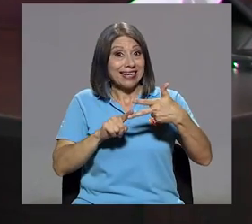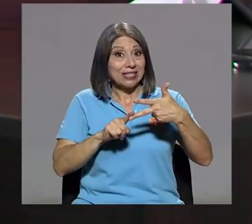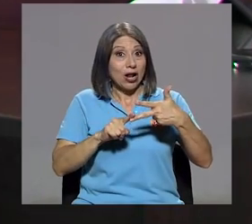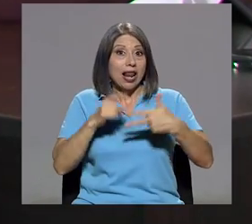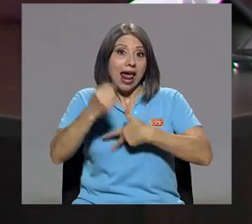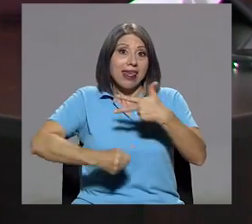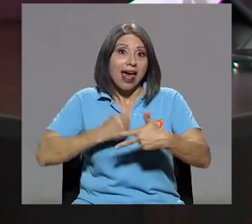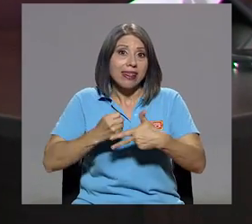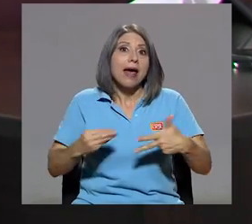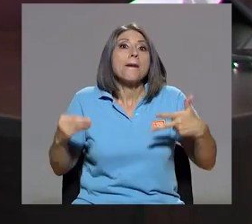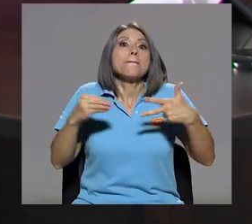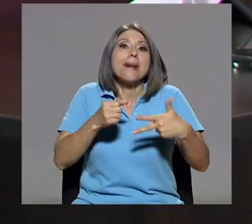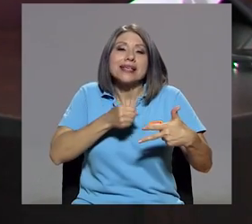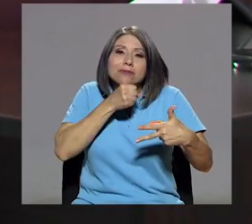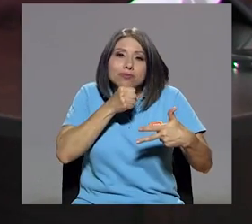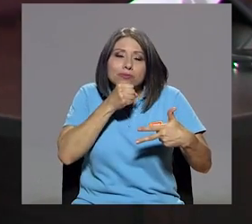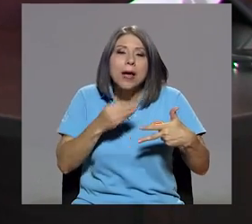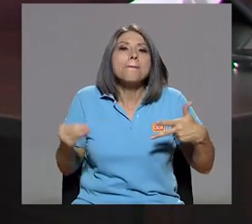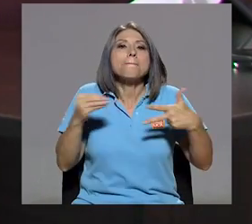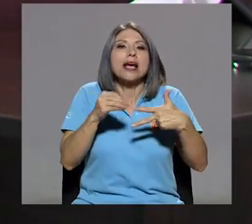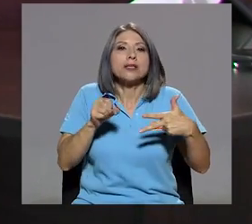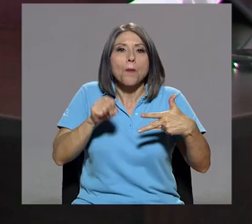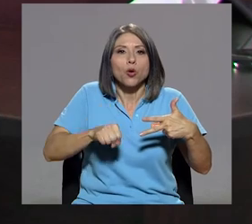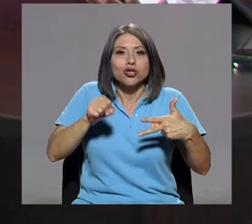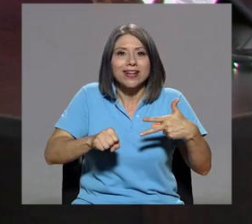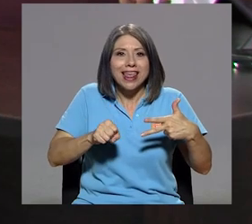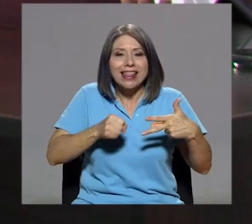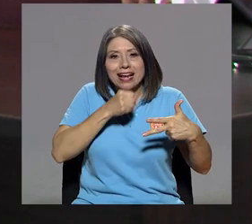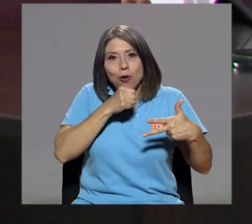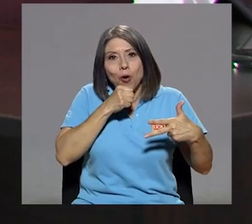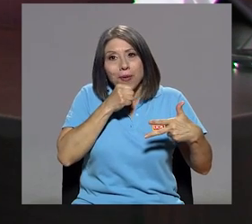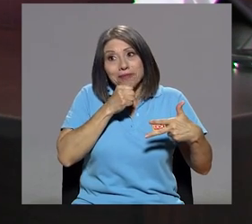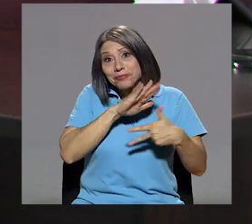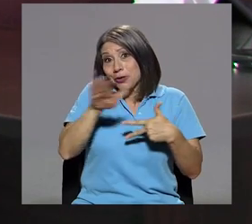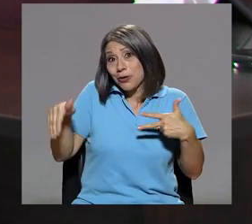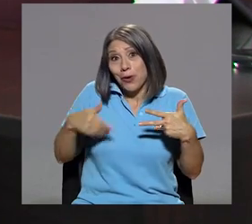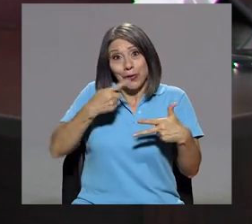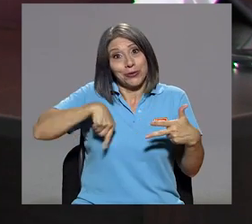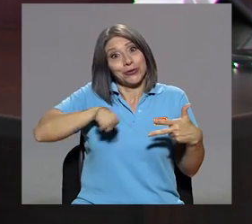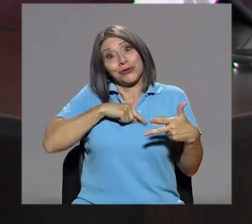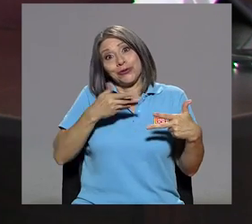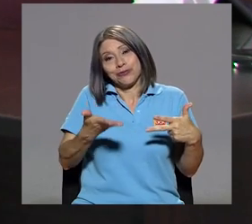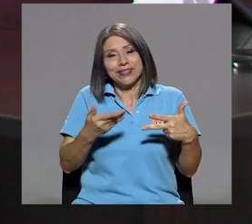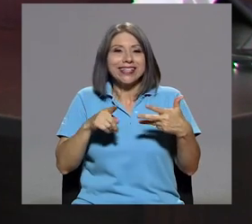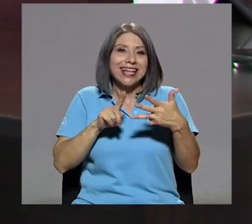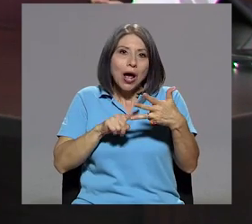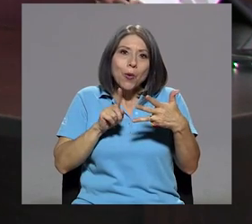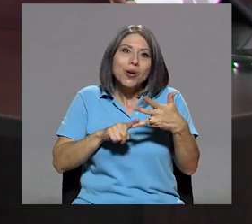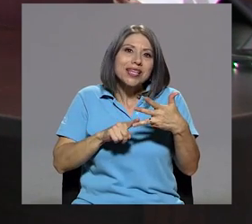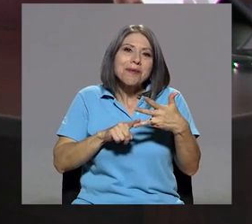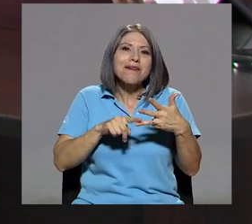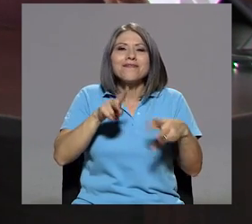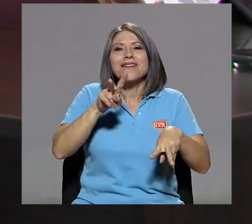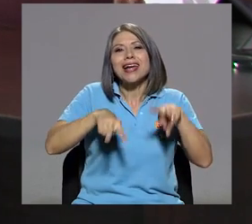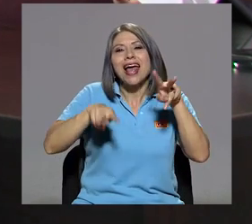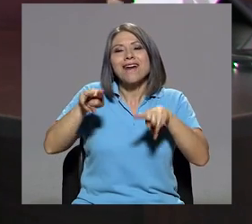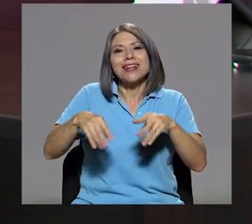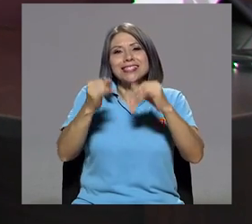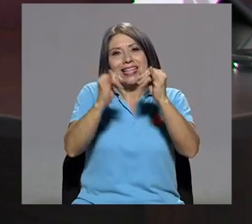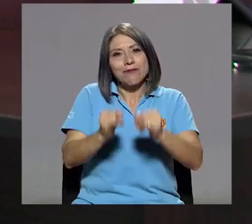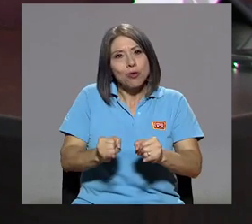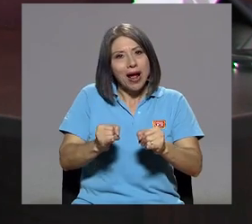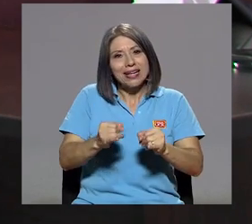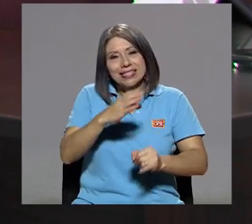edad. A mayor edad, mayor posibilidad de tener glaucoma, que esa pues no nos la brincamos ninguna, ¿verdad? Y la última, pues ya son las